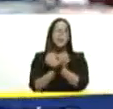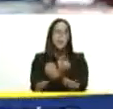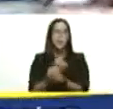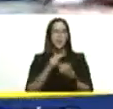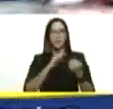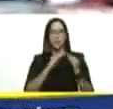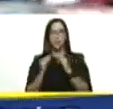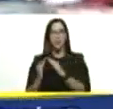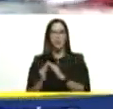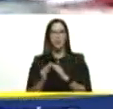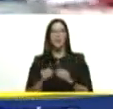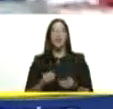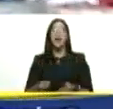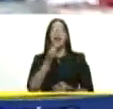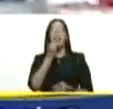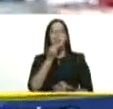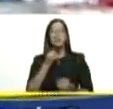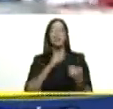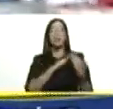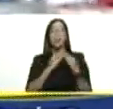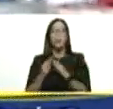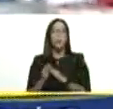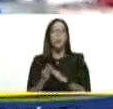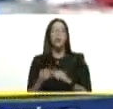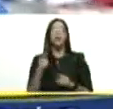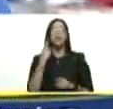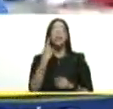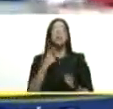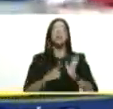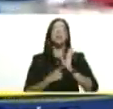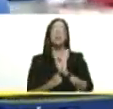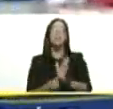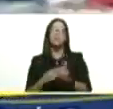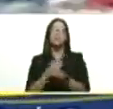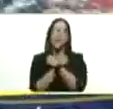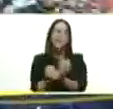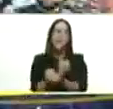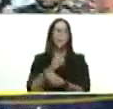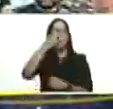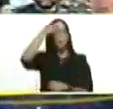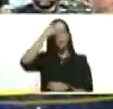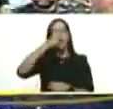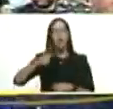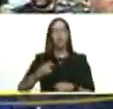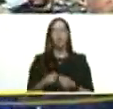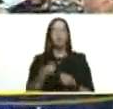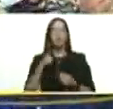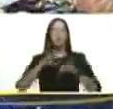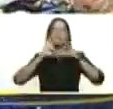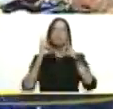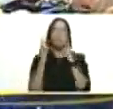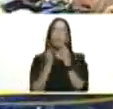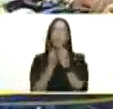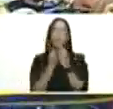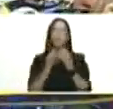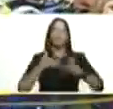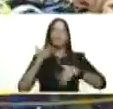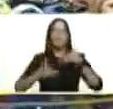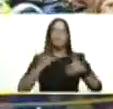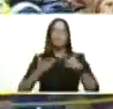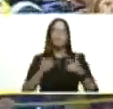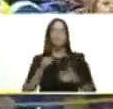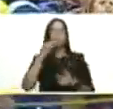comunidad. Alimentar a la comunidad es una expresión de amor en acción por el pueblo, por su familia. Siéntanse